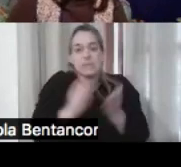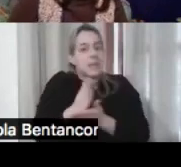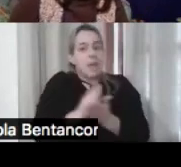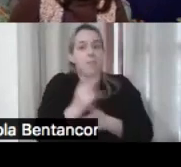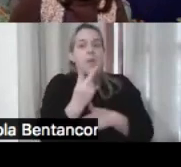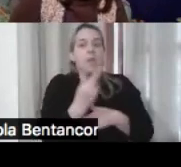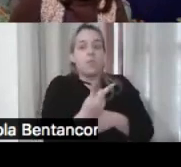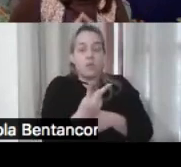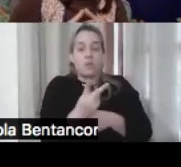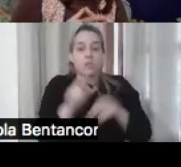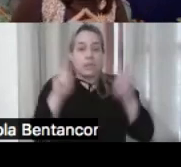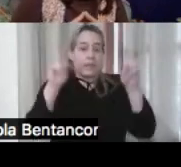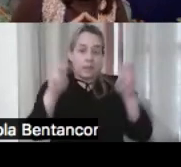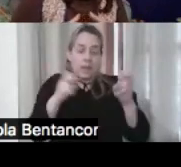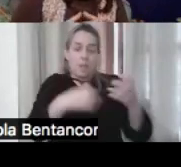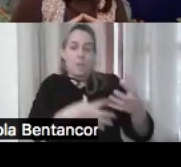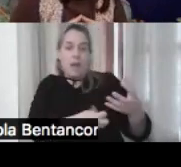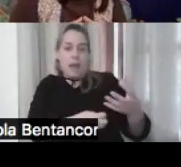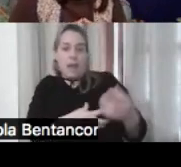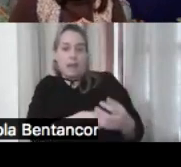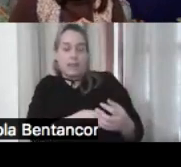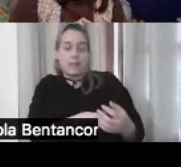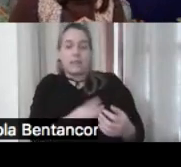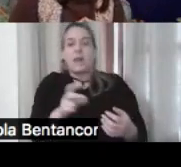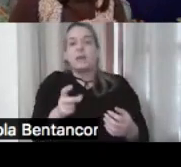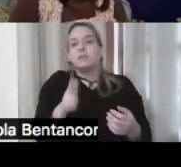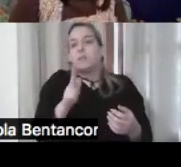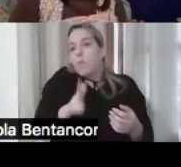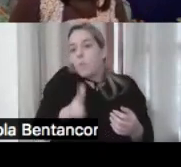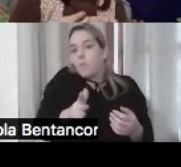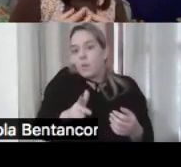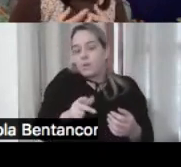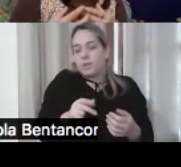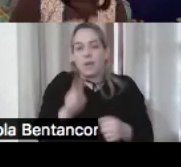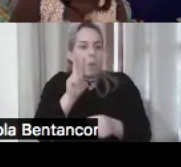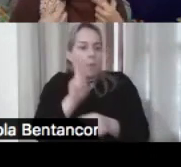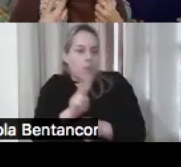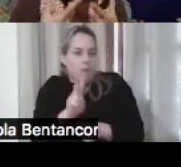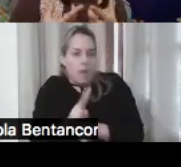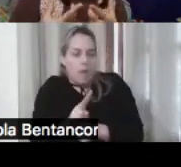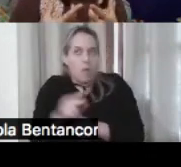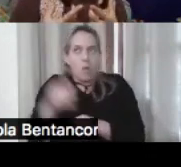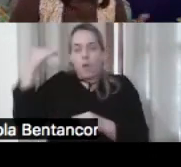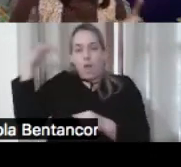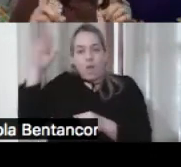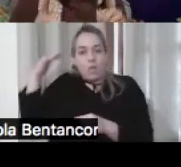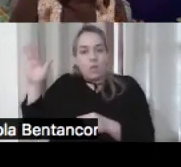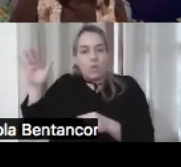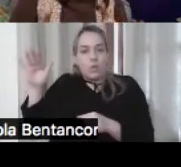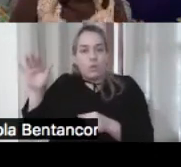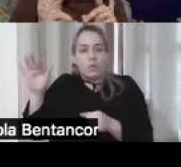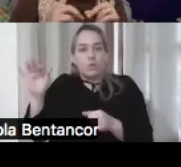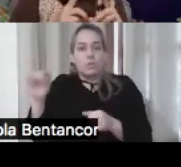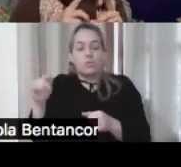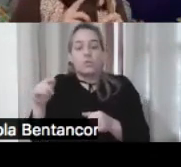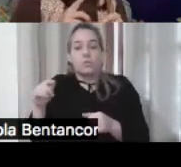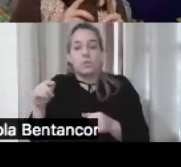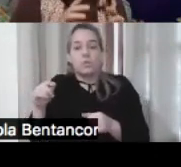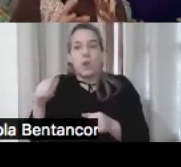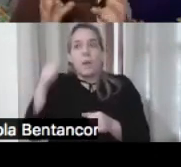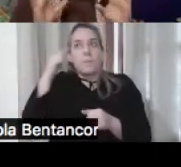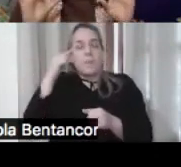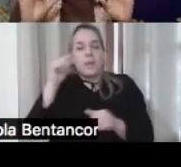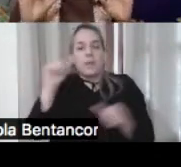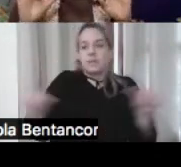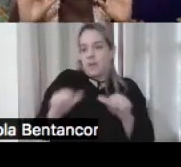lactancia humana es una coocupación donde el cuidador o la persona adulta funciona como una especie de modelador de la actividad. Esto no quiere decir que el